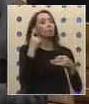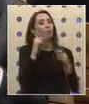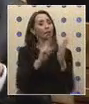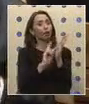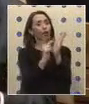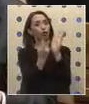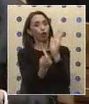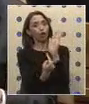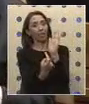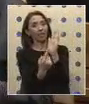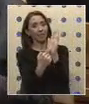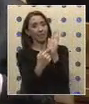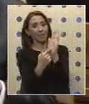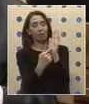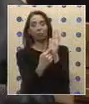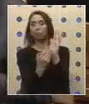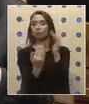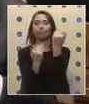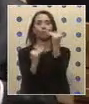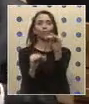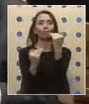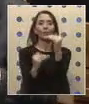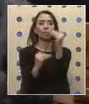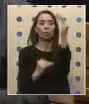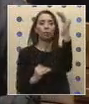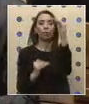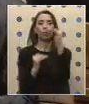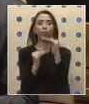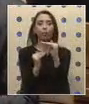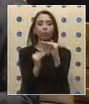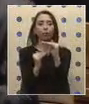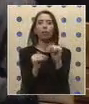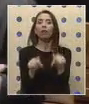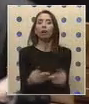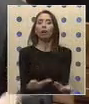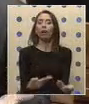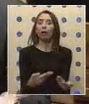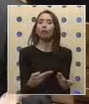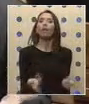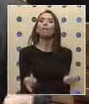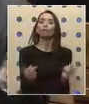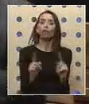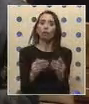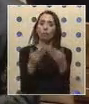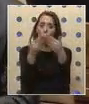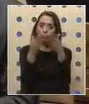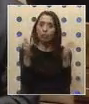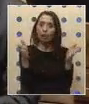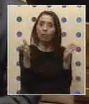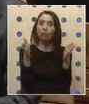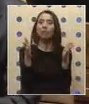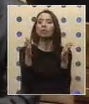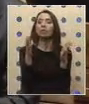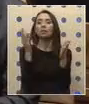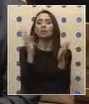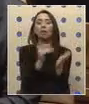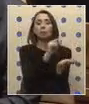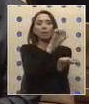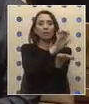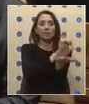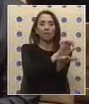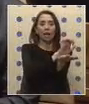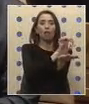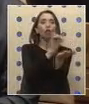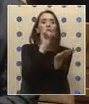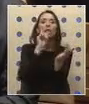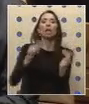corrección terminó siendo muy limitante, muy restrictiva. Lo que estamos haciendo ahora es reabrir compuertas, pero siempre el Estado, Moya,